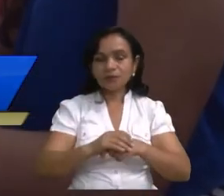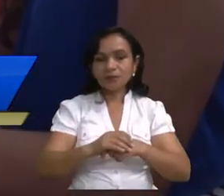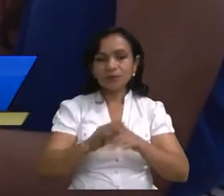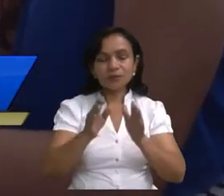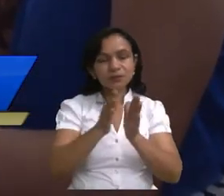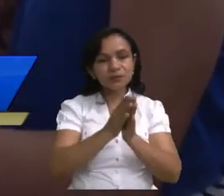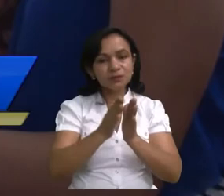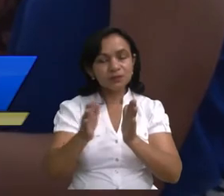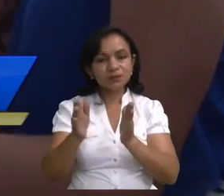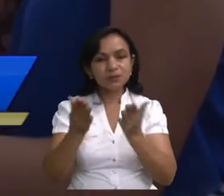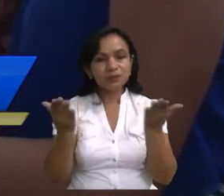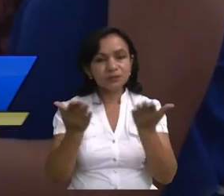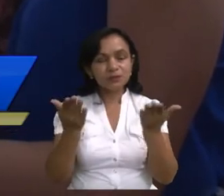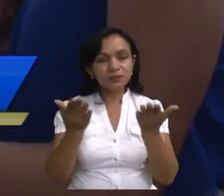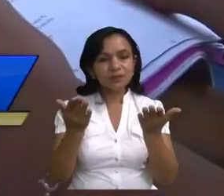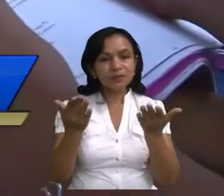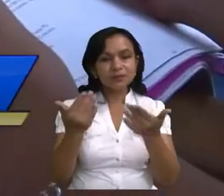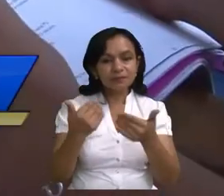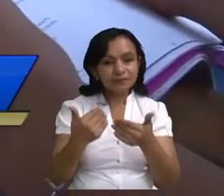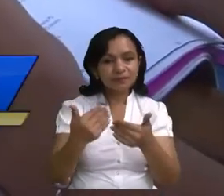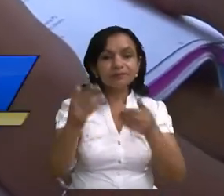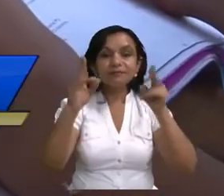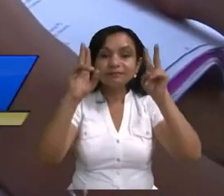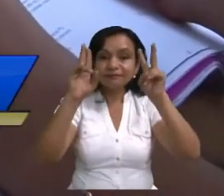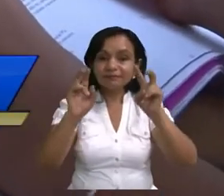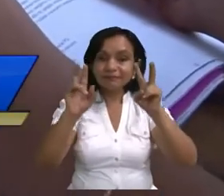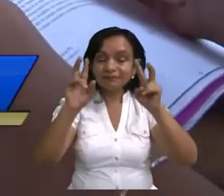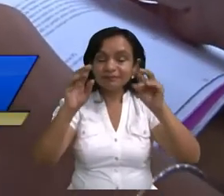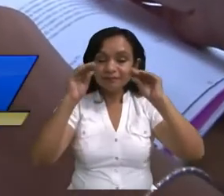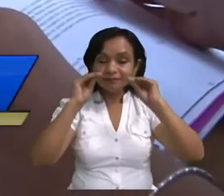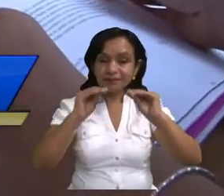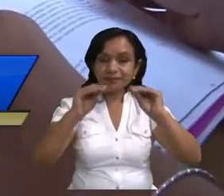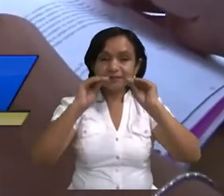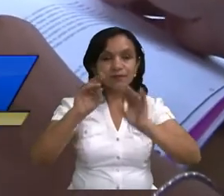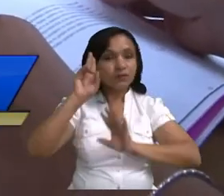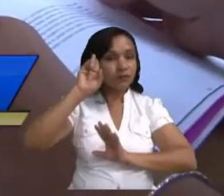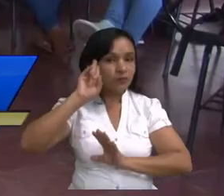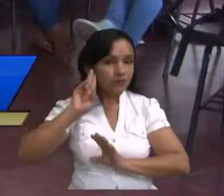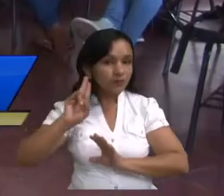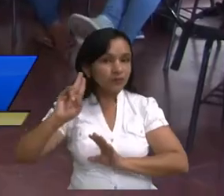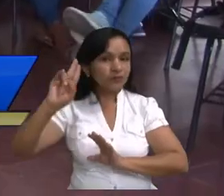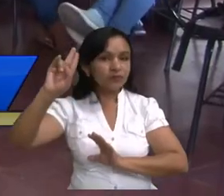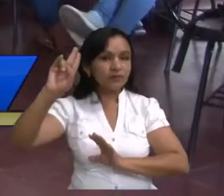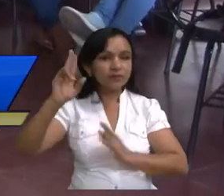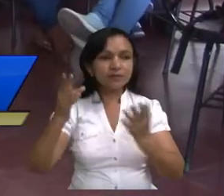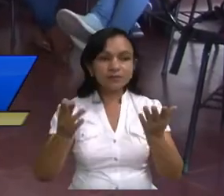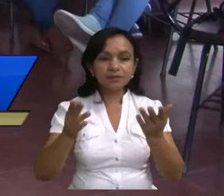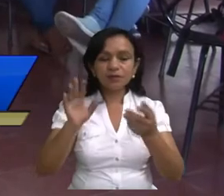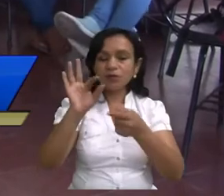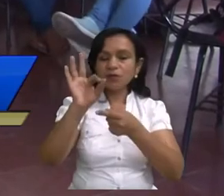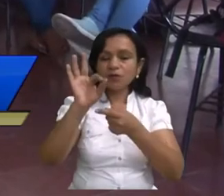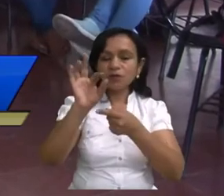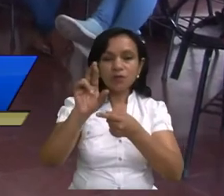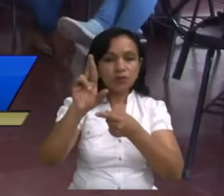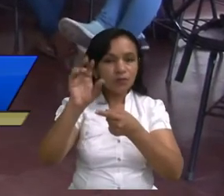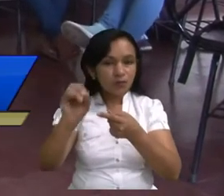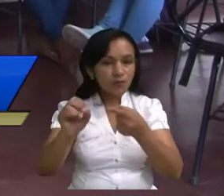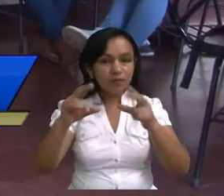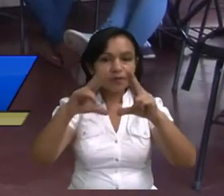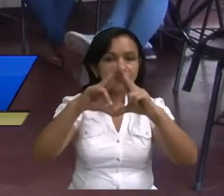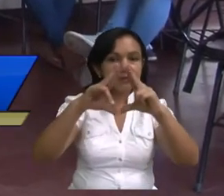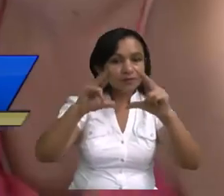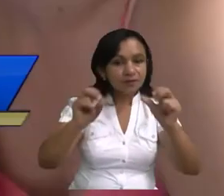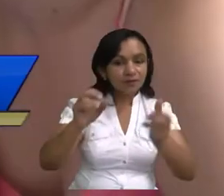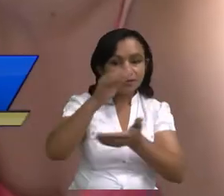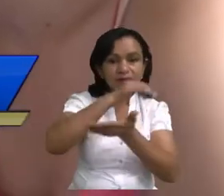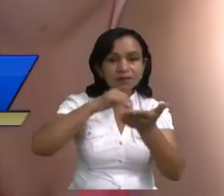una suerte de cátedra matutina sobre este tema de educación superior. Bueno, encuentro foros, espacios Nicaragua, siendo el